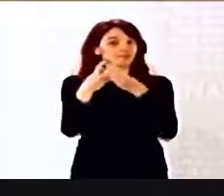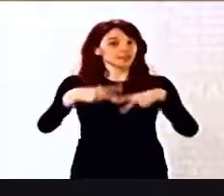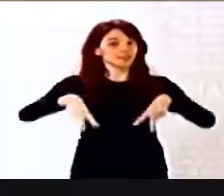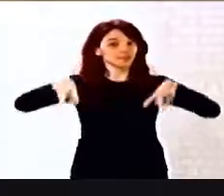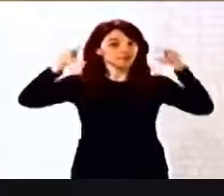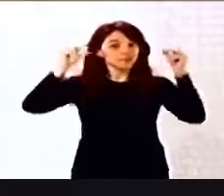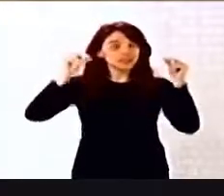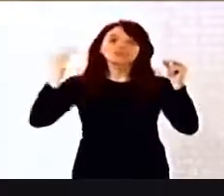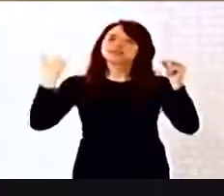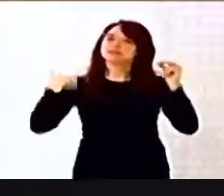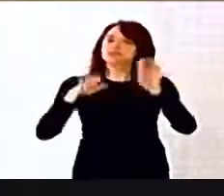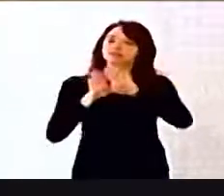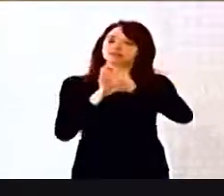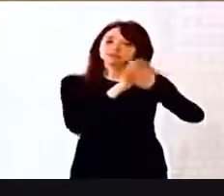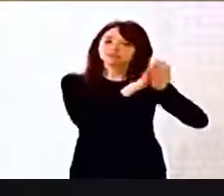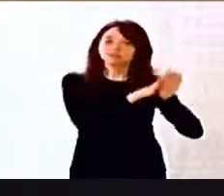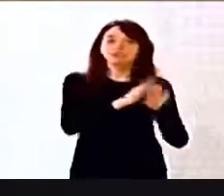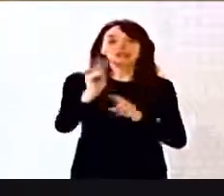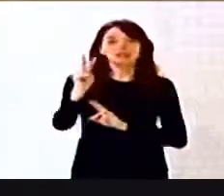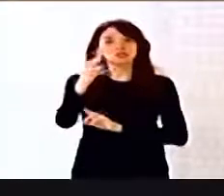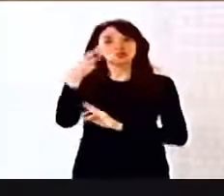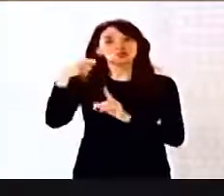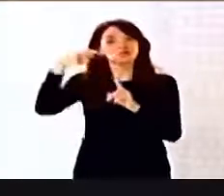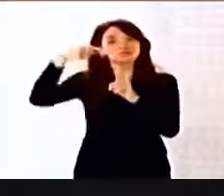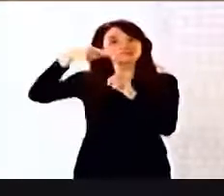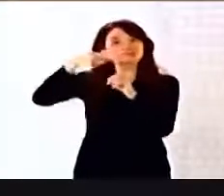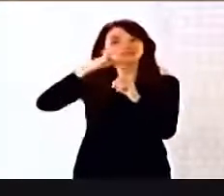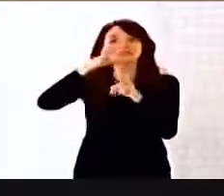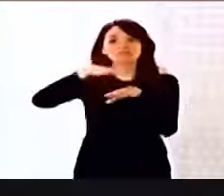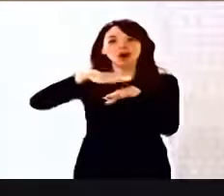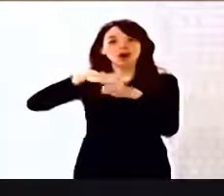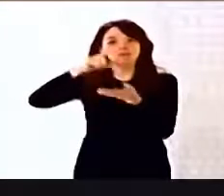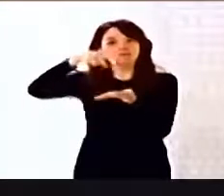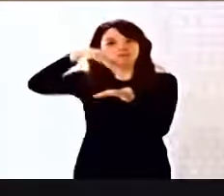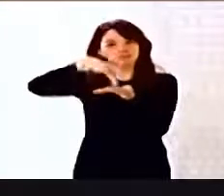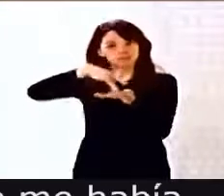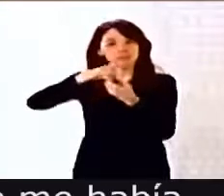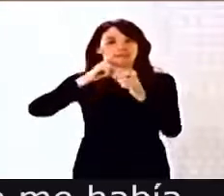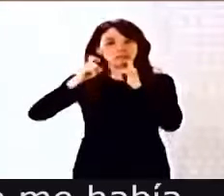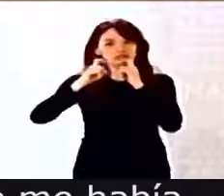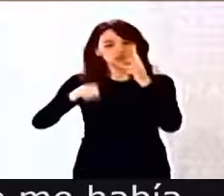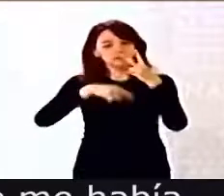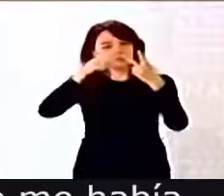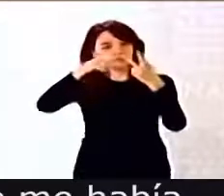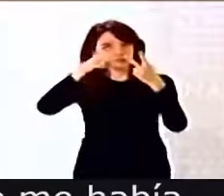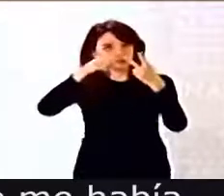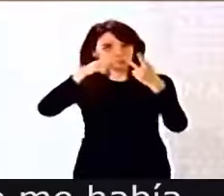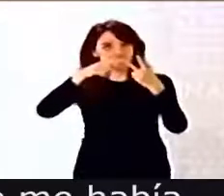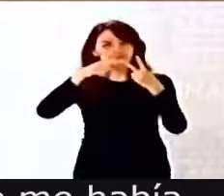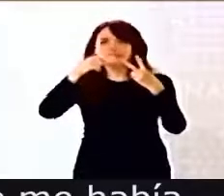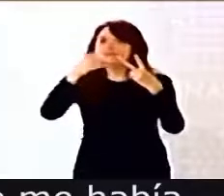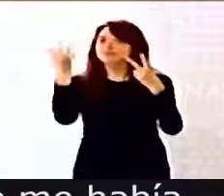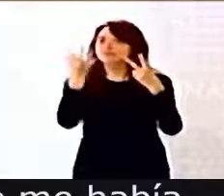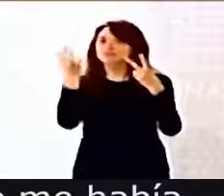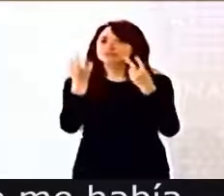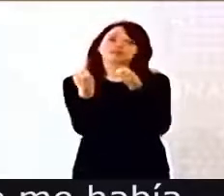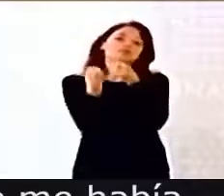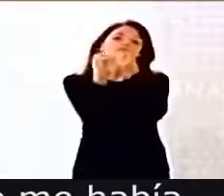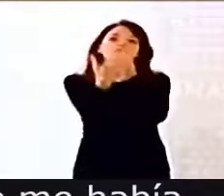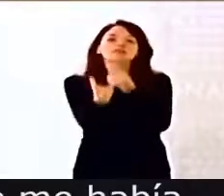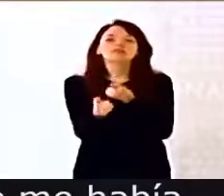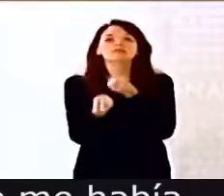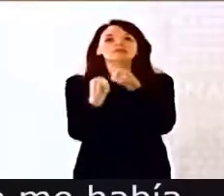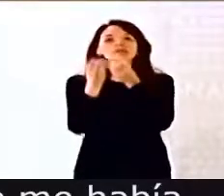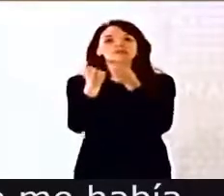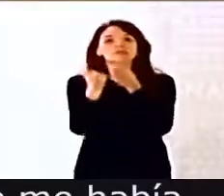al segundo de los objetivos que me había marcado en esta comparecencia de prensa ante ustedes, y es contarles qué significa que